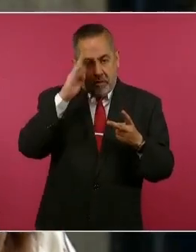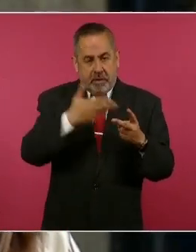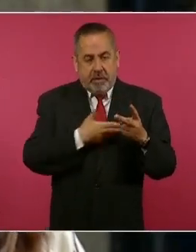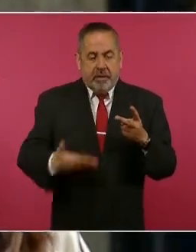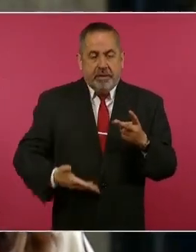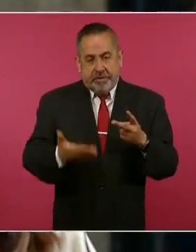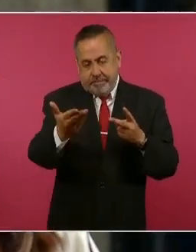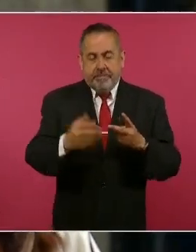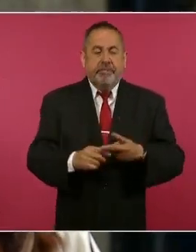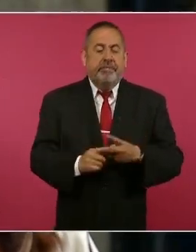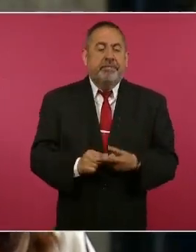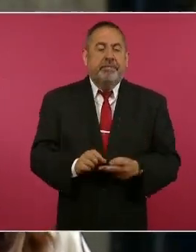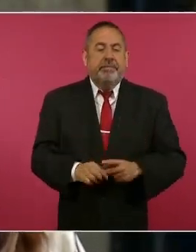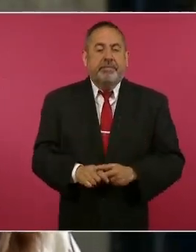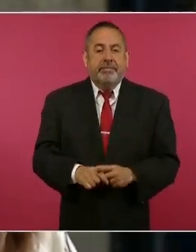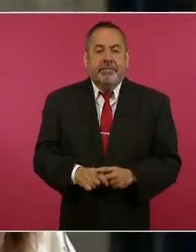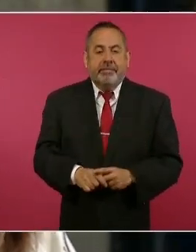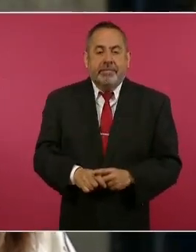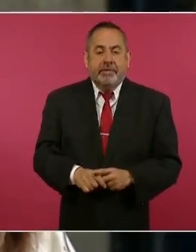presidente,